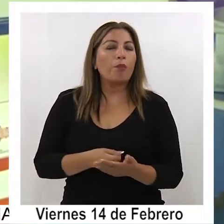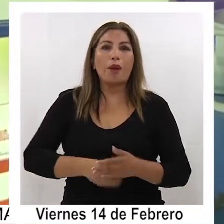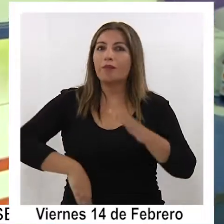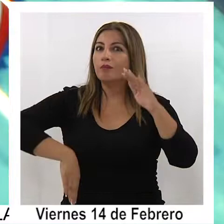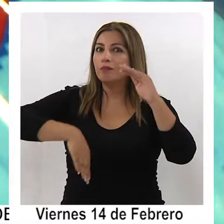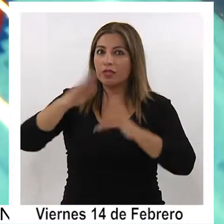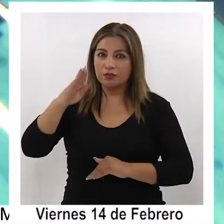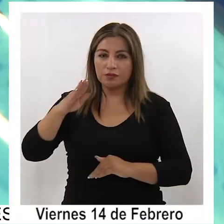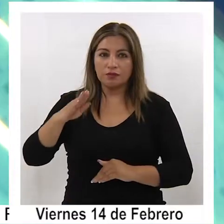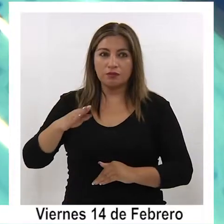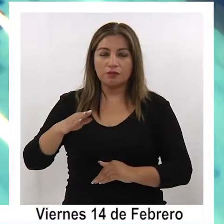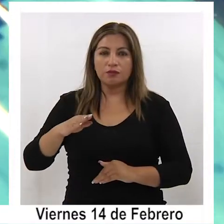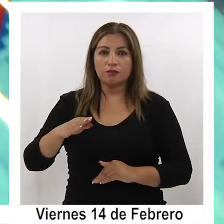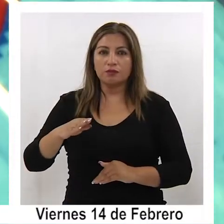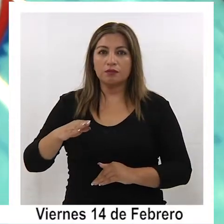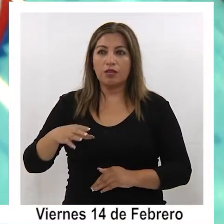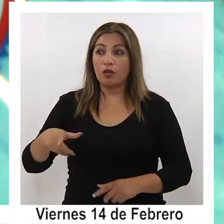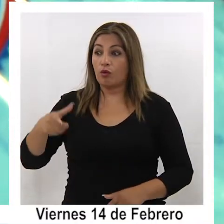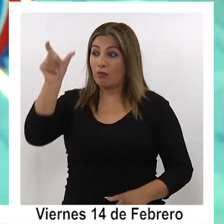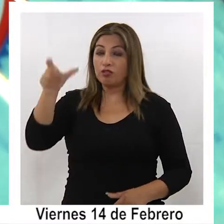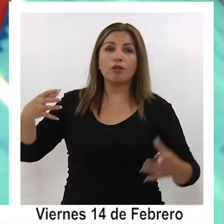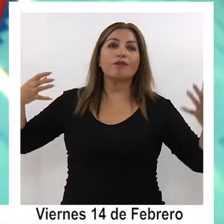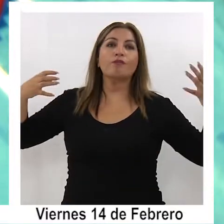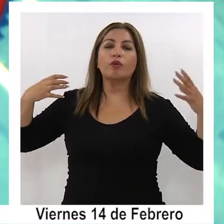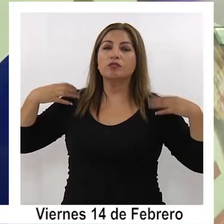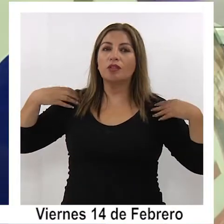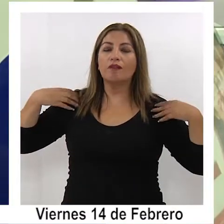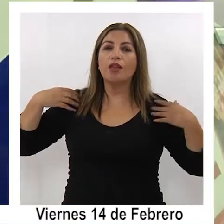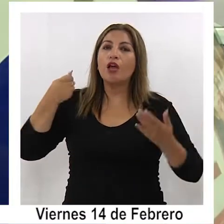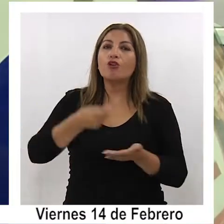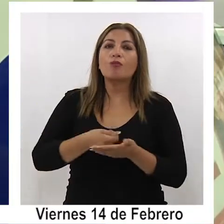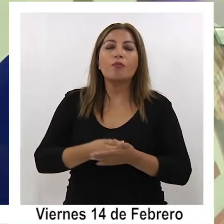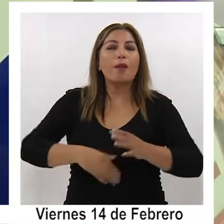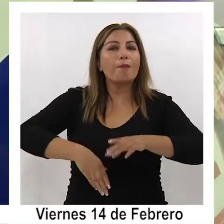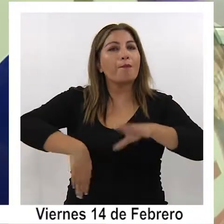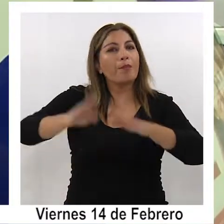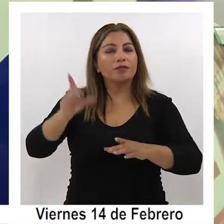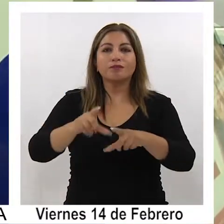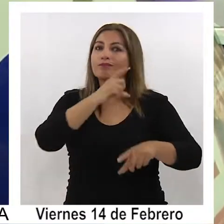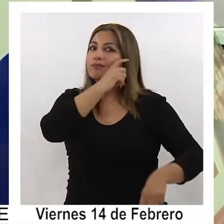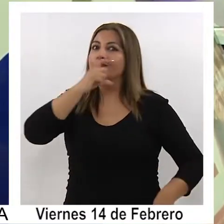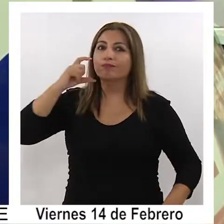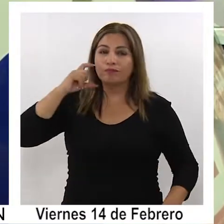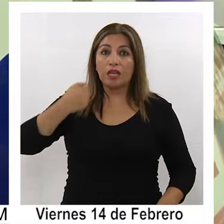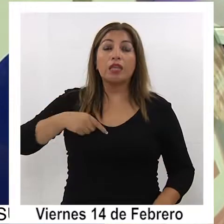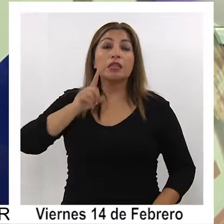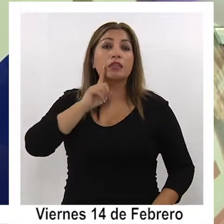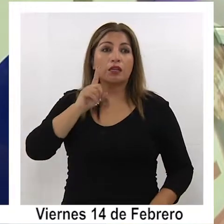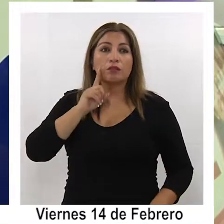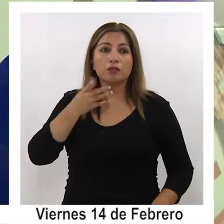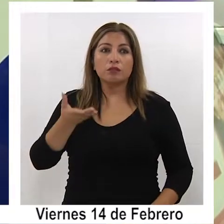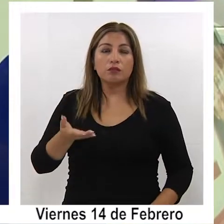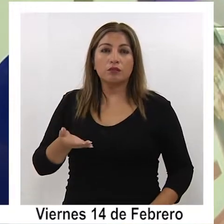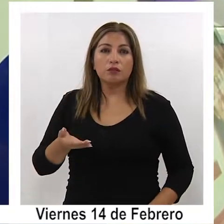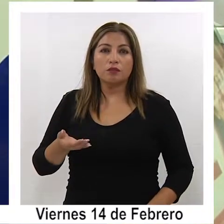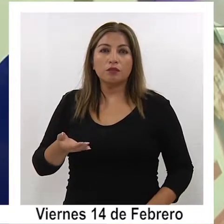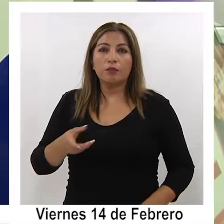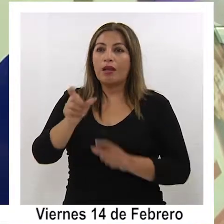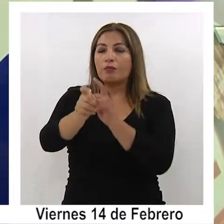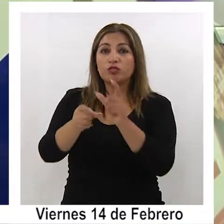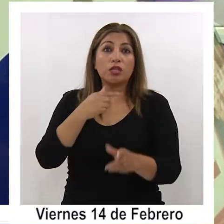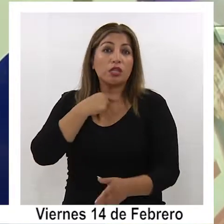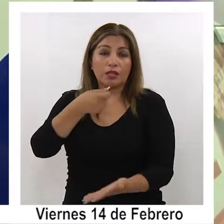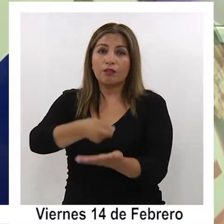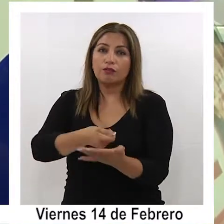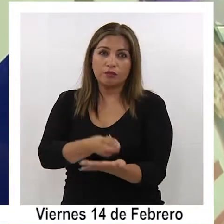masiva, por lo mismo el encargado de la farmacia se ha preocupado de aumentar el stock. Tenemos nosotros suficiente para abastecer a la